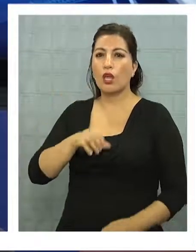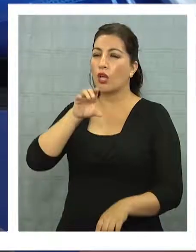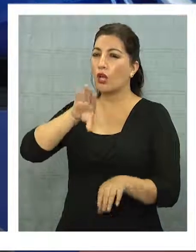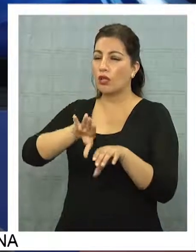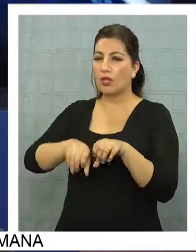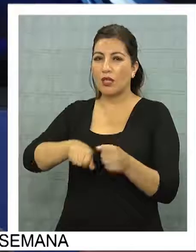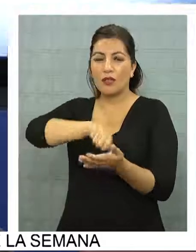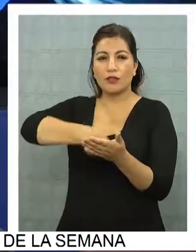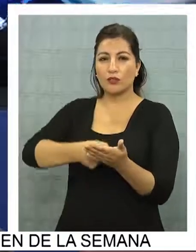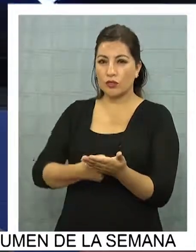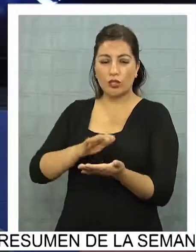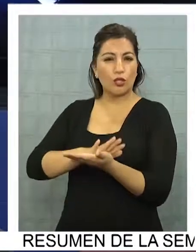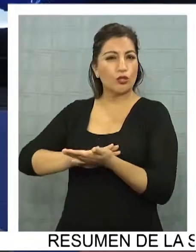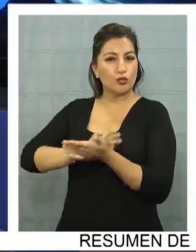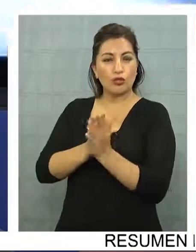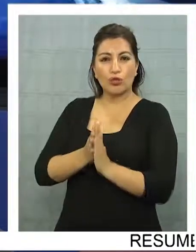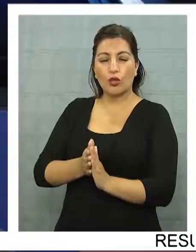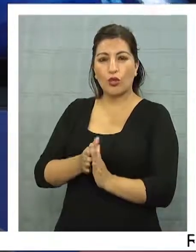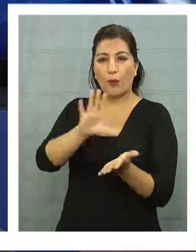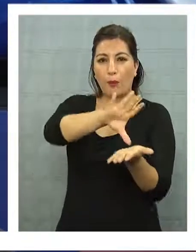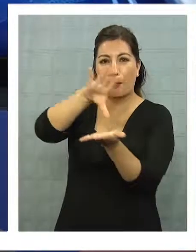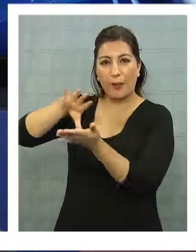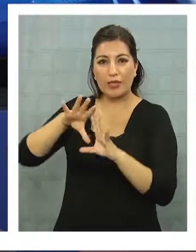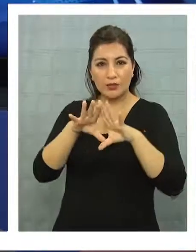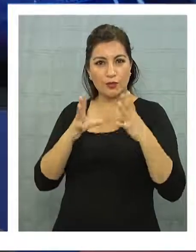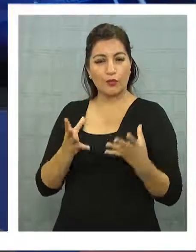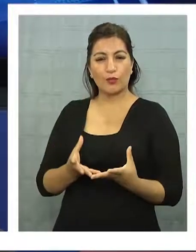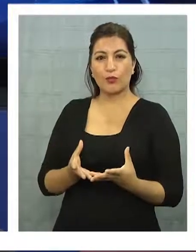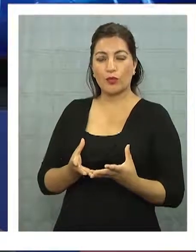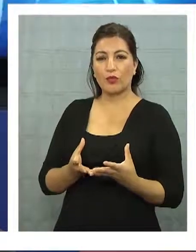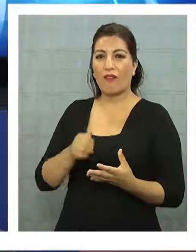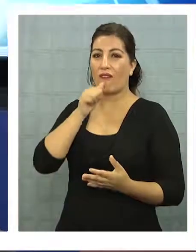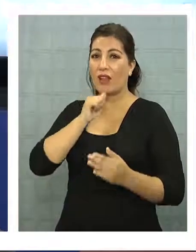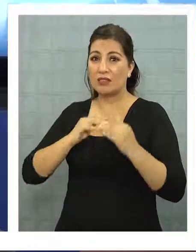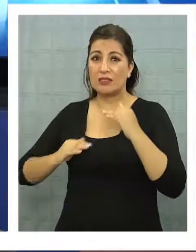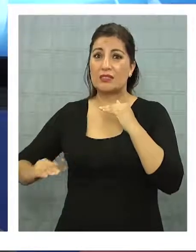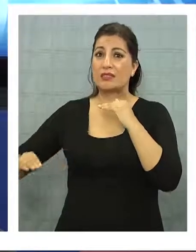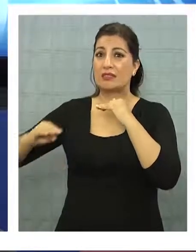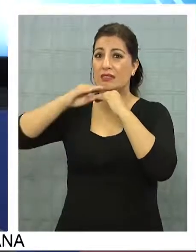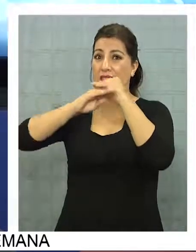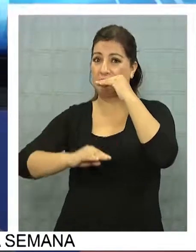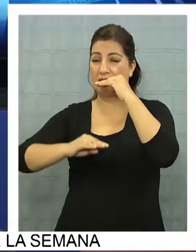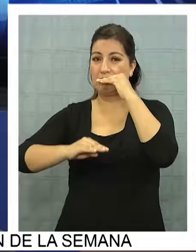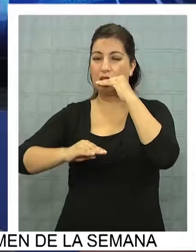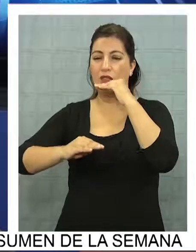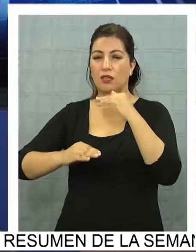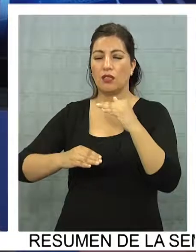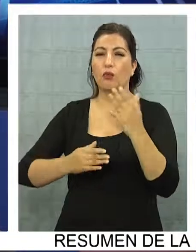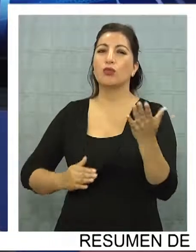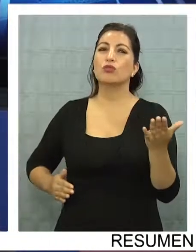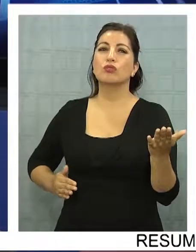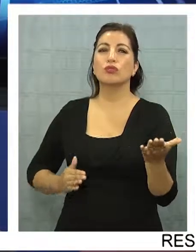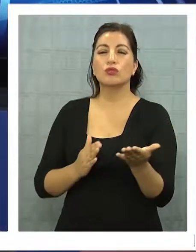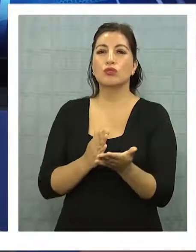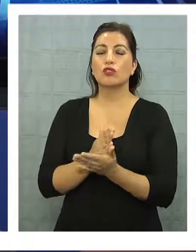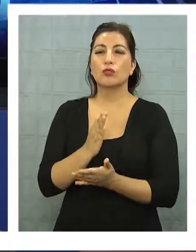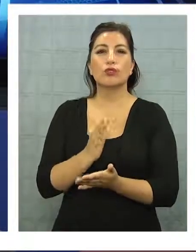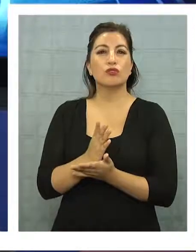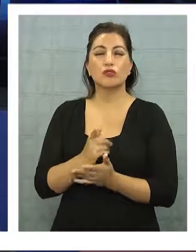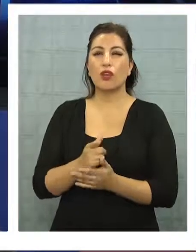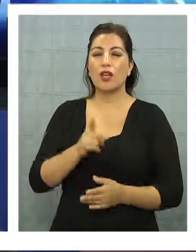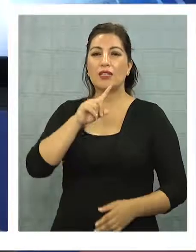que algunos pagaran más, otros pagaran menos, no creo que se puedan hacer reformas tributarias. espacio para obras para... Bueno, para algunos ajustes de tipo técnico podrá